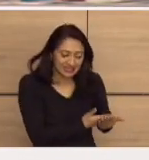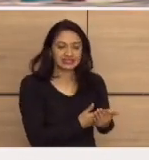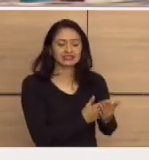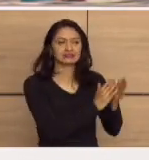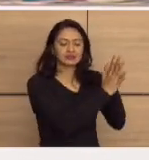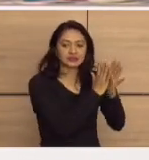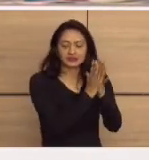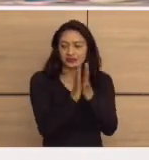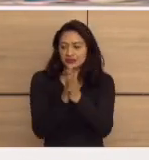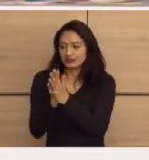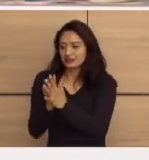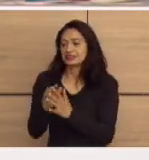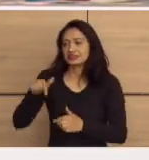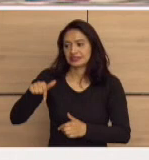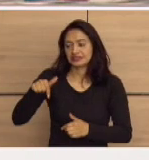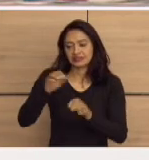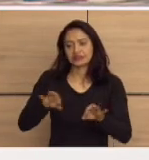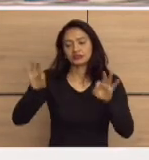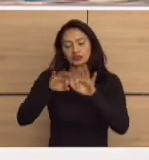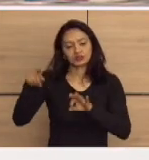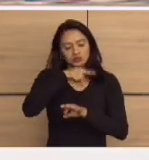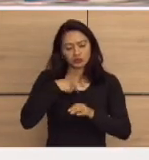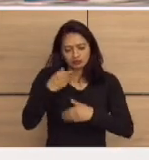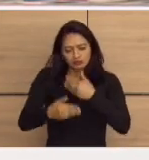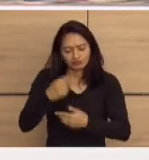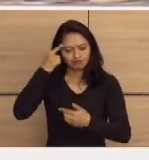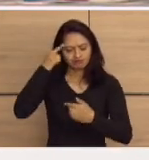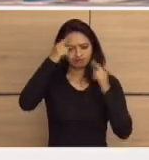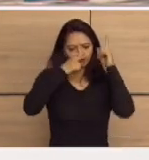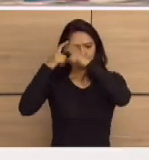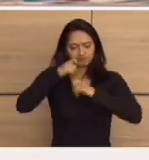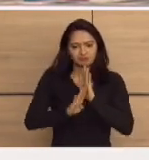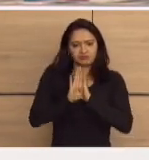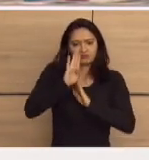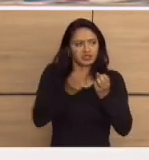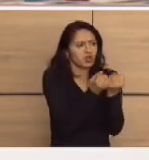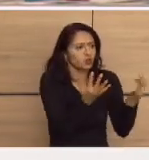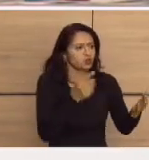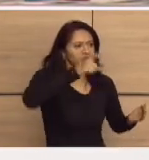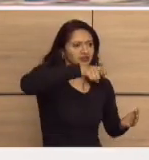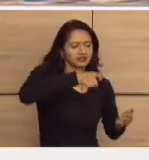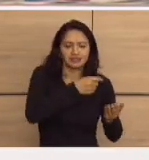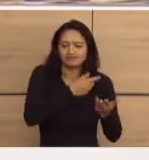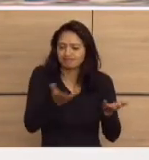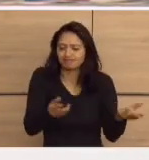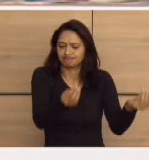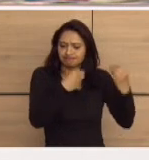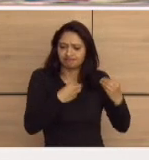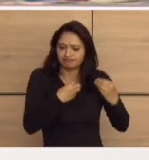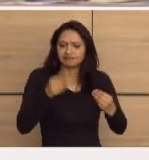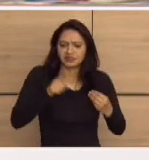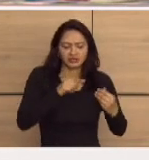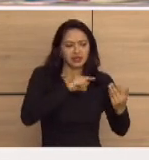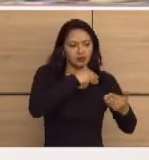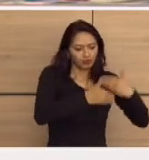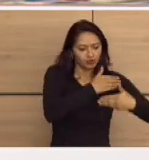que permitan el descubrimiento, que permitan el desarrollo, acompañarlo de herramientas, de recursos. Hablaba de él cómo entender las distintas transiciones